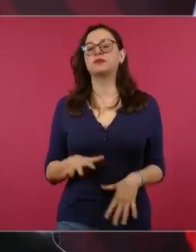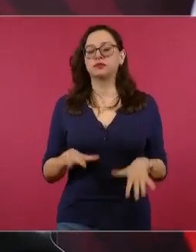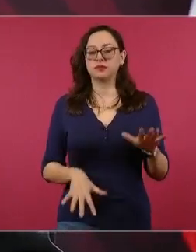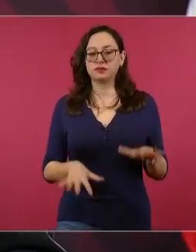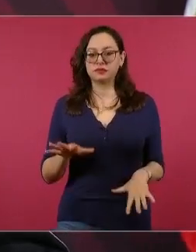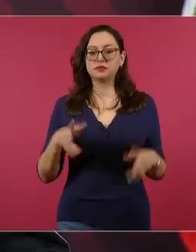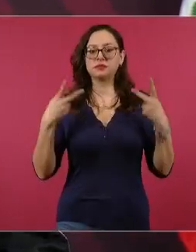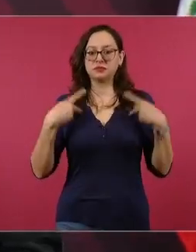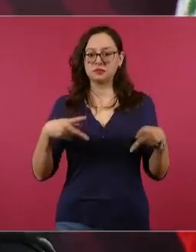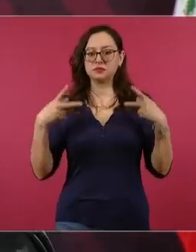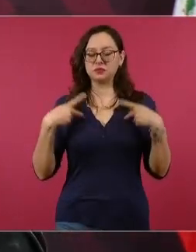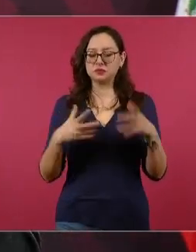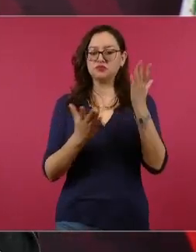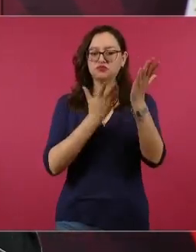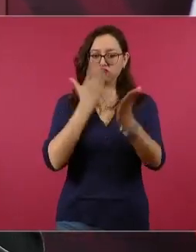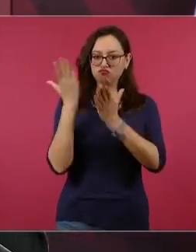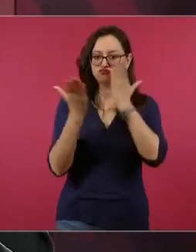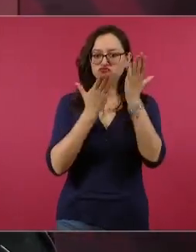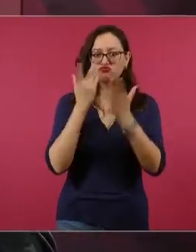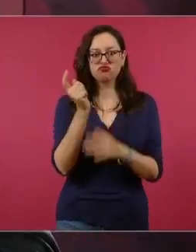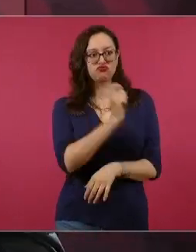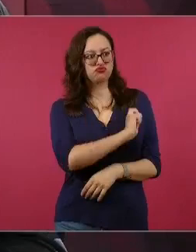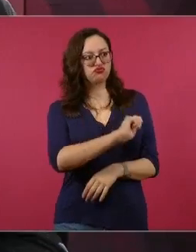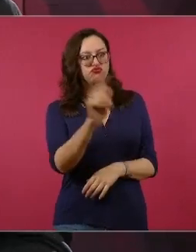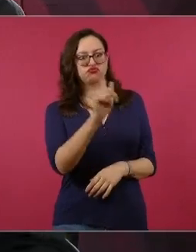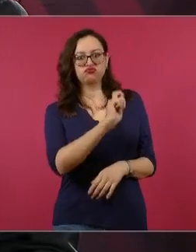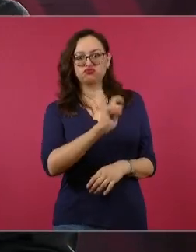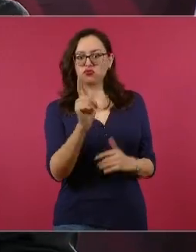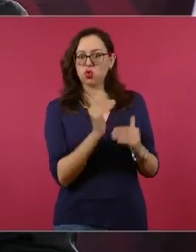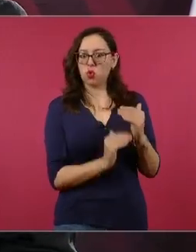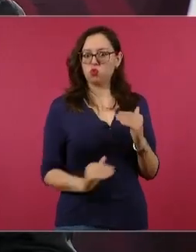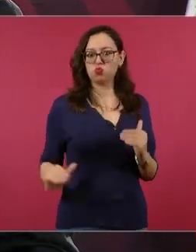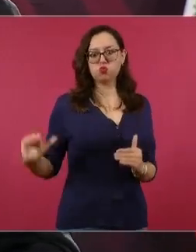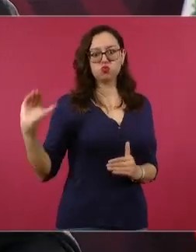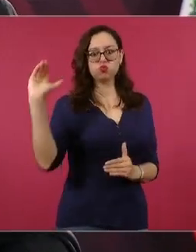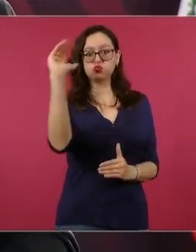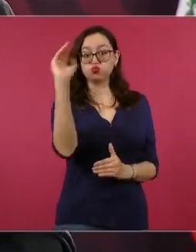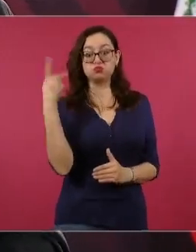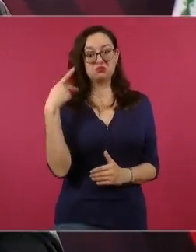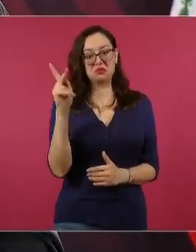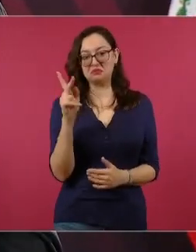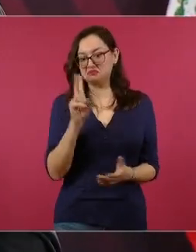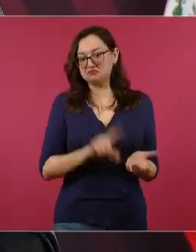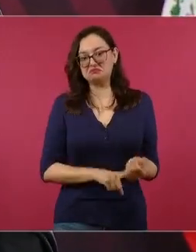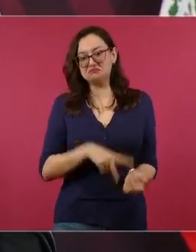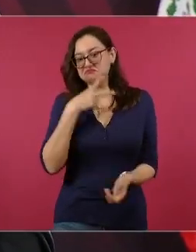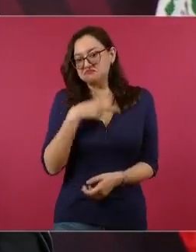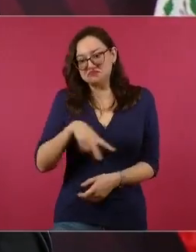buen nivel académico, pero muy, muy, muy, muy ignorantes,